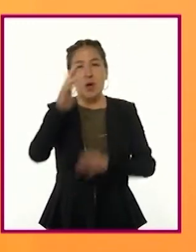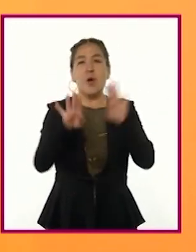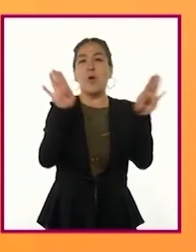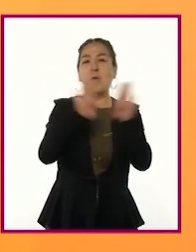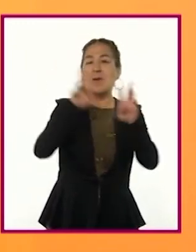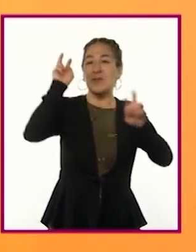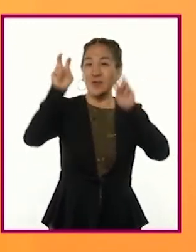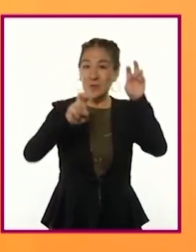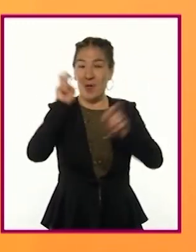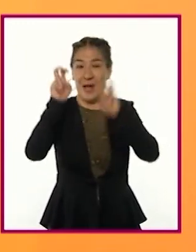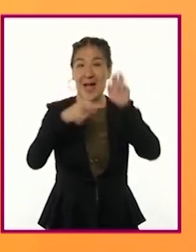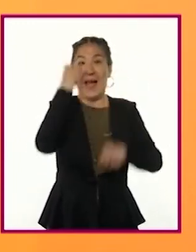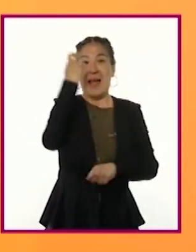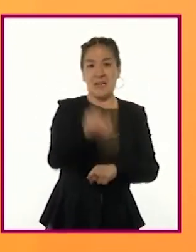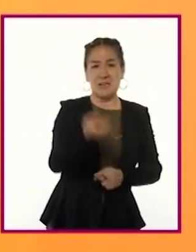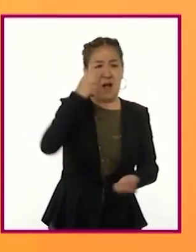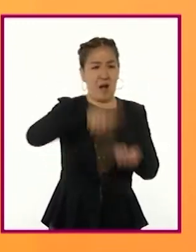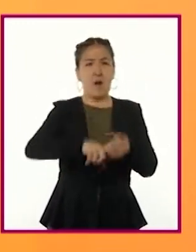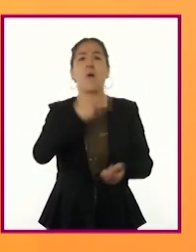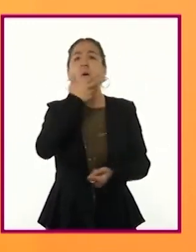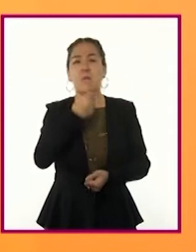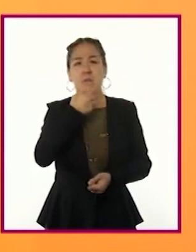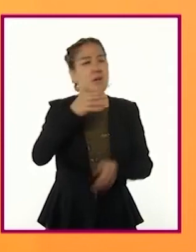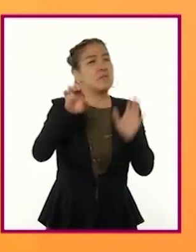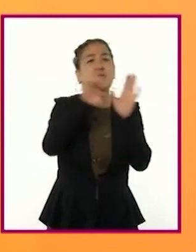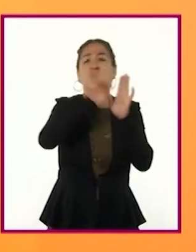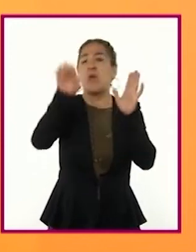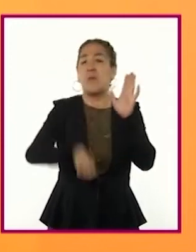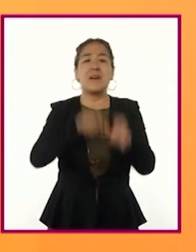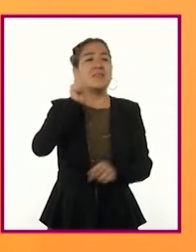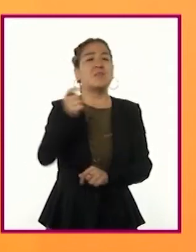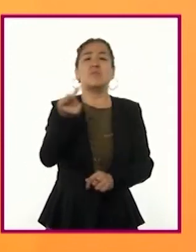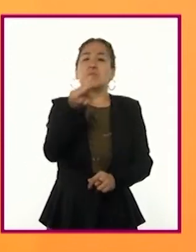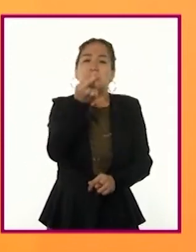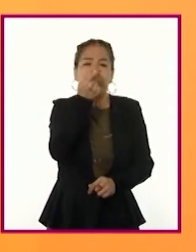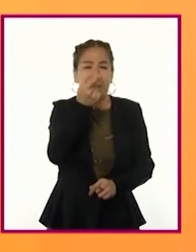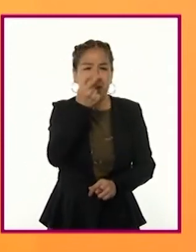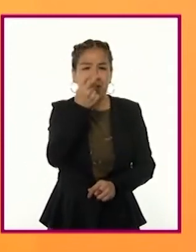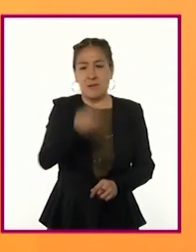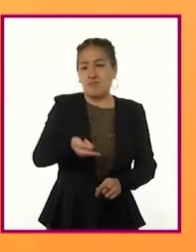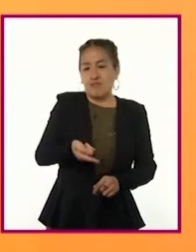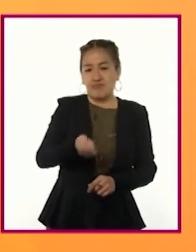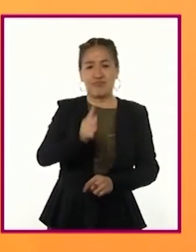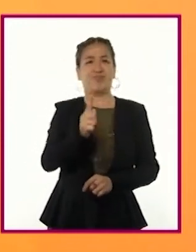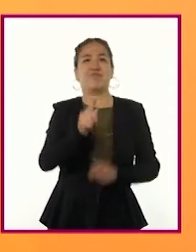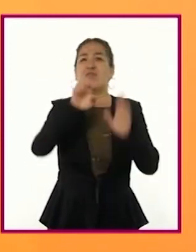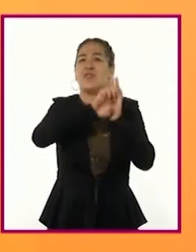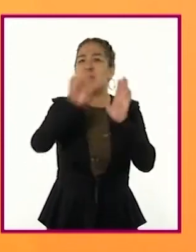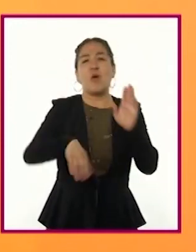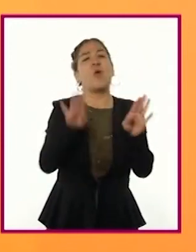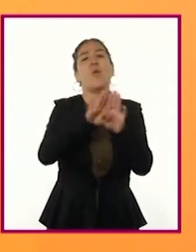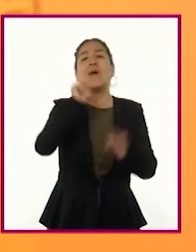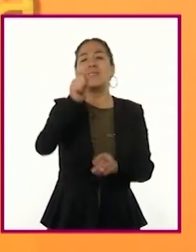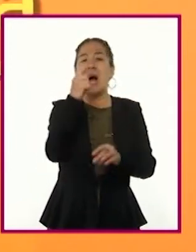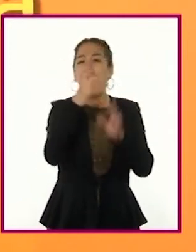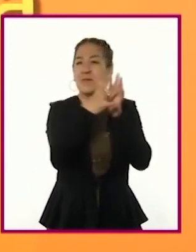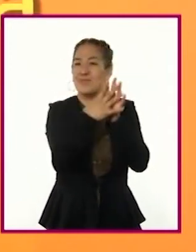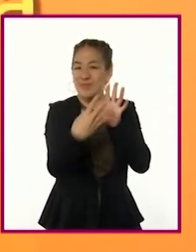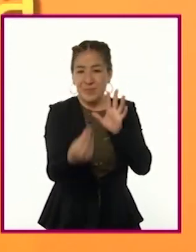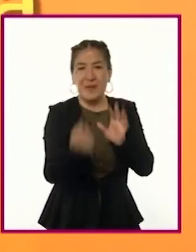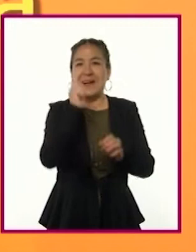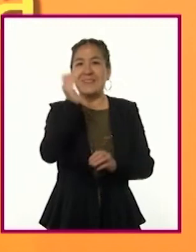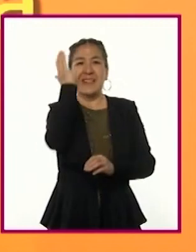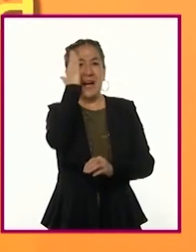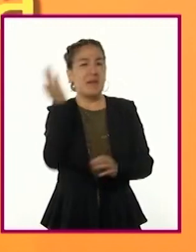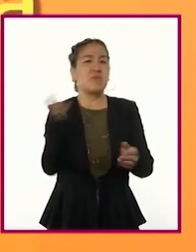fantasías pueden provocar en los hombres las eyaculaciones nocturnas o sueños húmedos, los cuales son normales en esta etapa